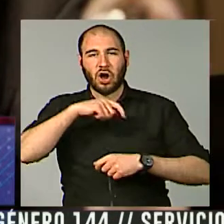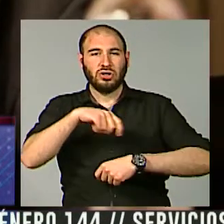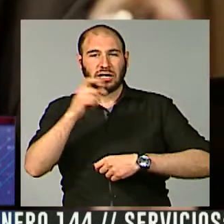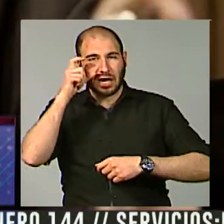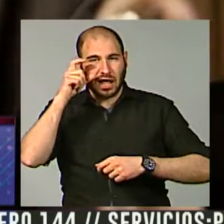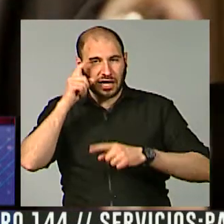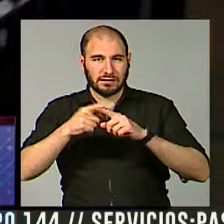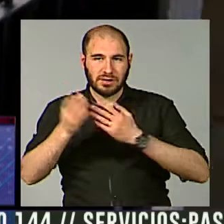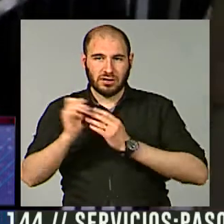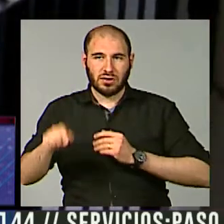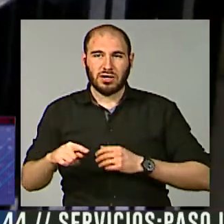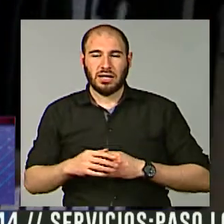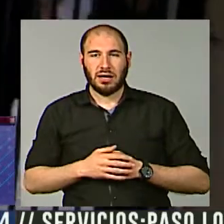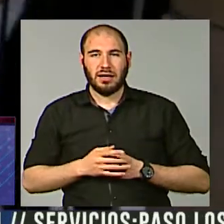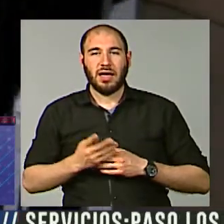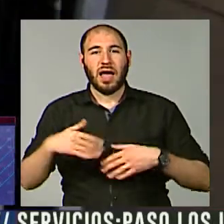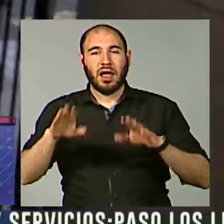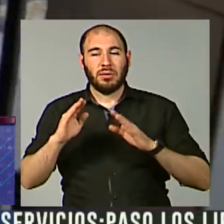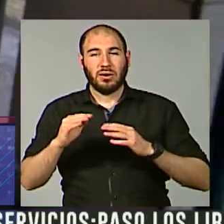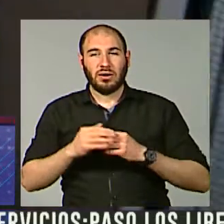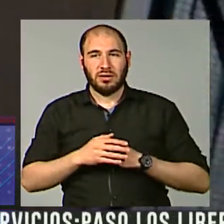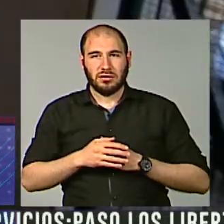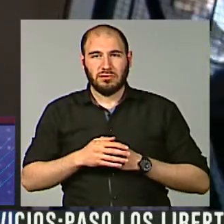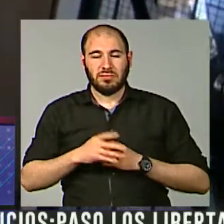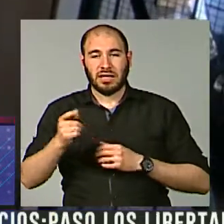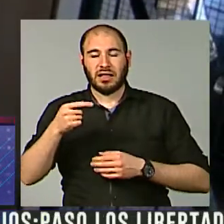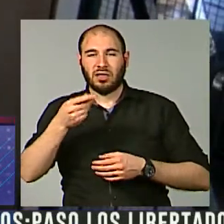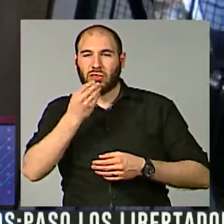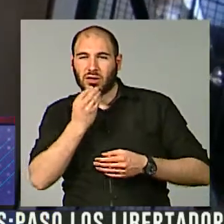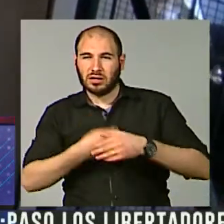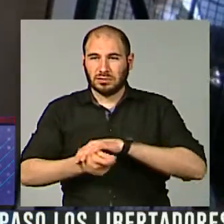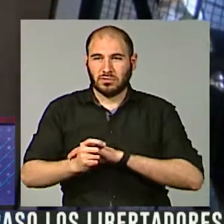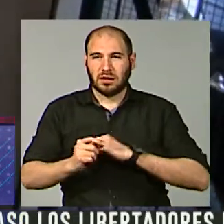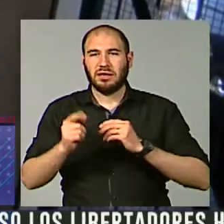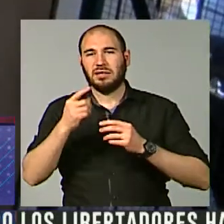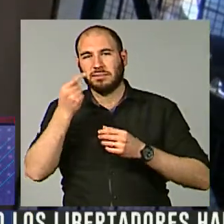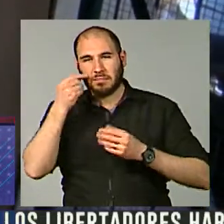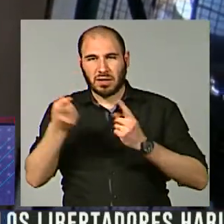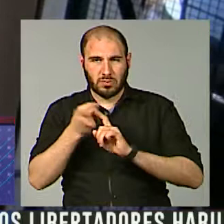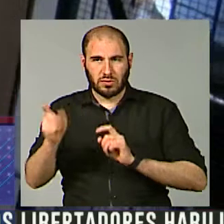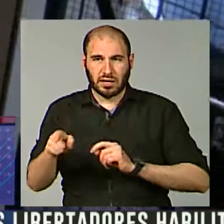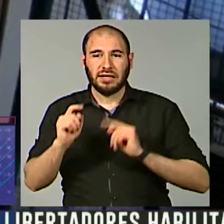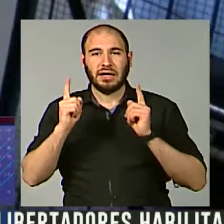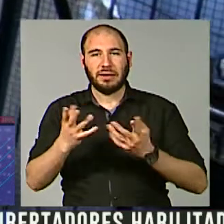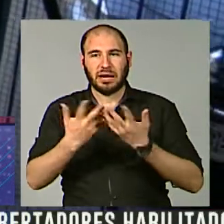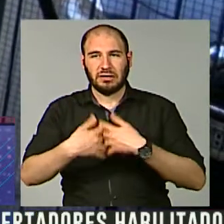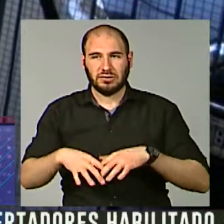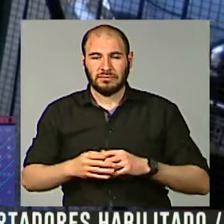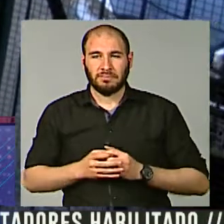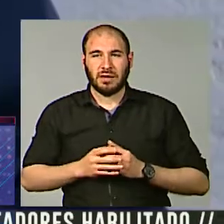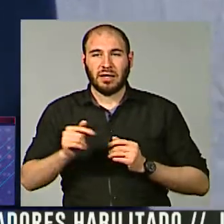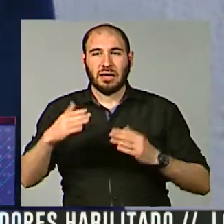que dicen podría ser testaferro del matrimonio. Otro dato es que también estaría vinculada esto de